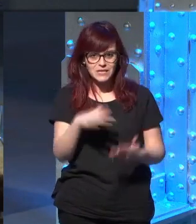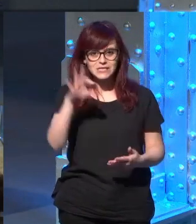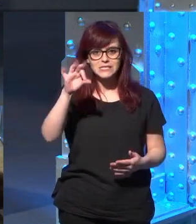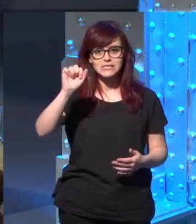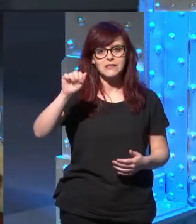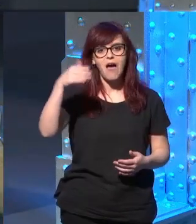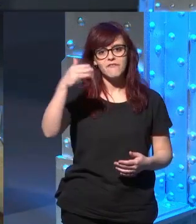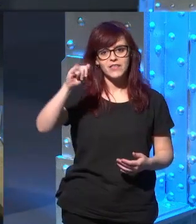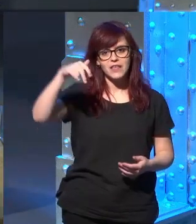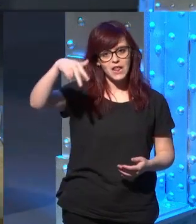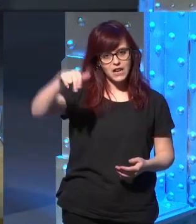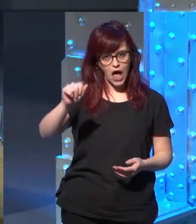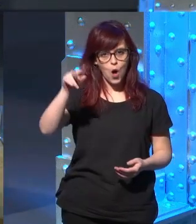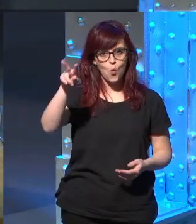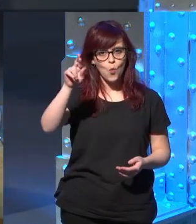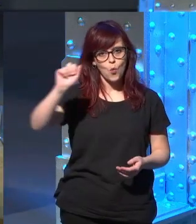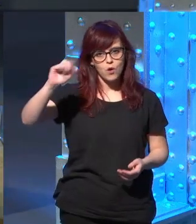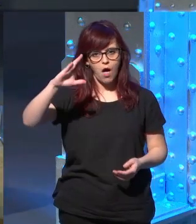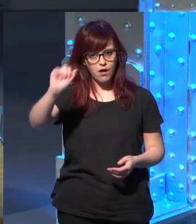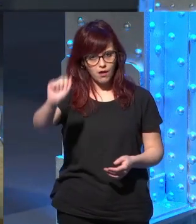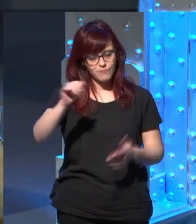Sabina Urraca. Sabina, por favor.